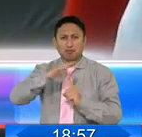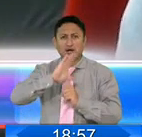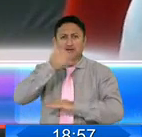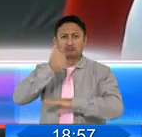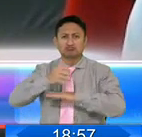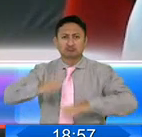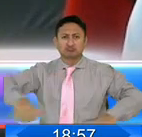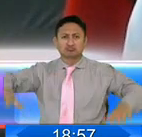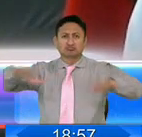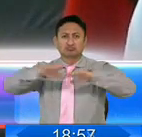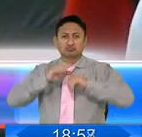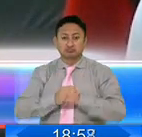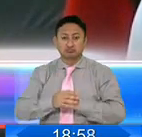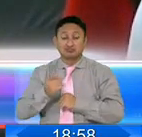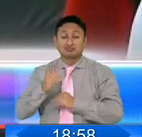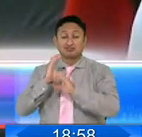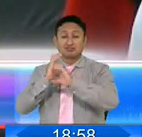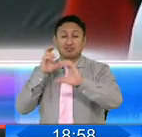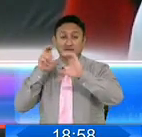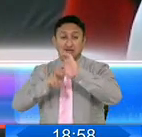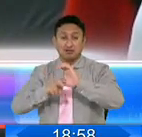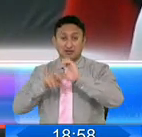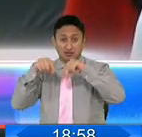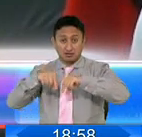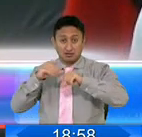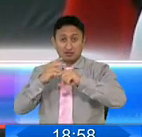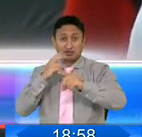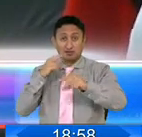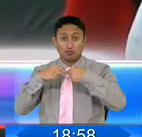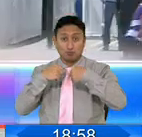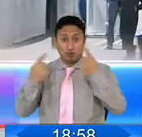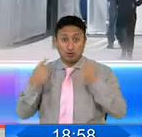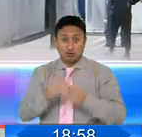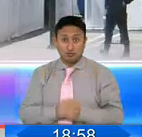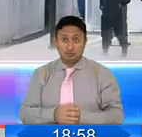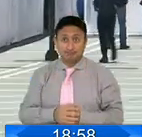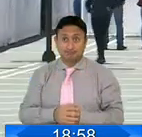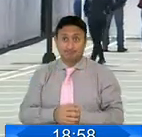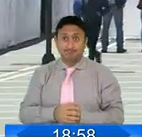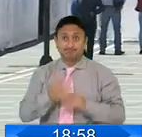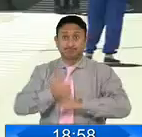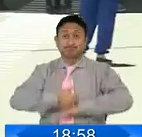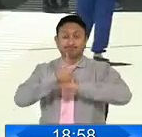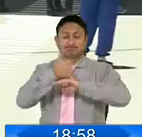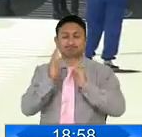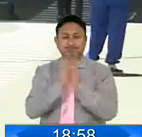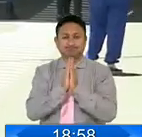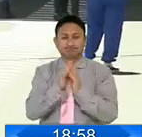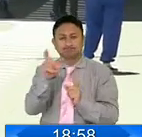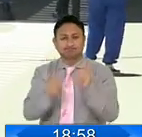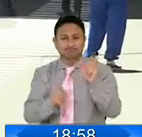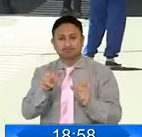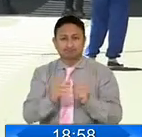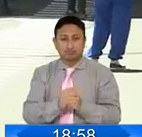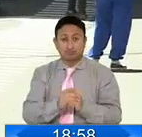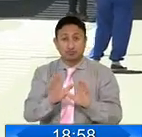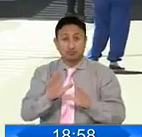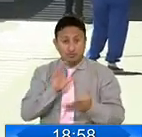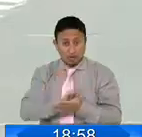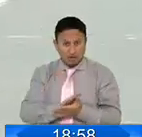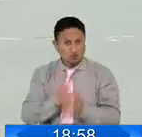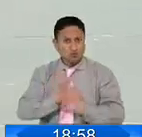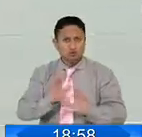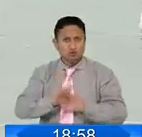y sobre todo en paradas y en transporte público y esto sí es preocupante las autoridades hacen un llamado a la ciudadanía a no bajar la guardia frente